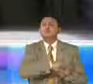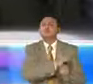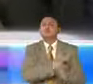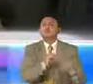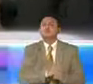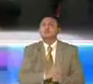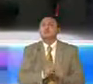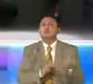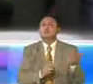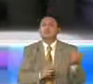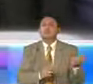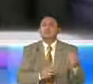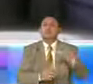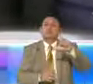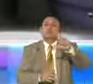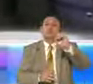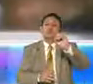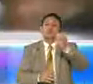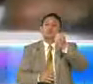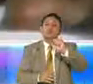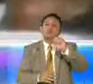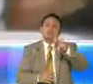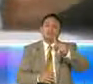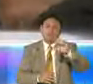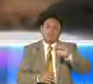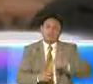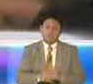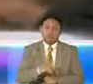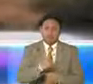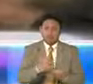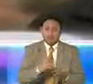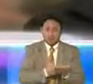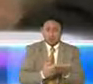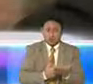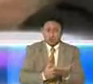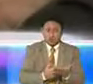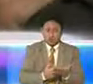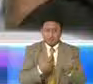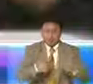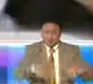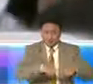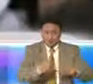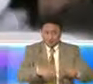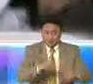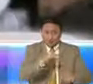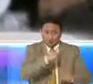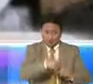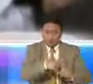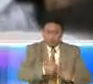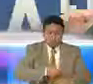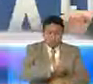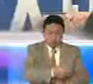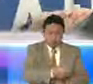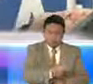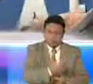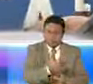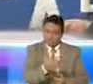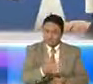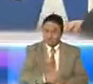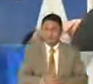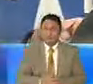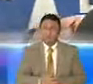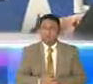los jubilados de la LOSEP. Ellos expresan han mantenido varias reuniones, pero ninguna con un resultado efectivo. Digamos